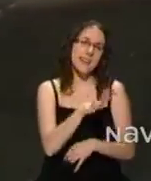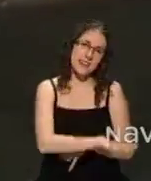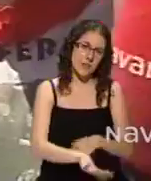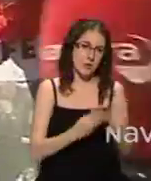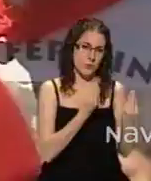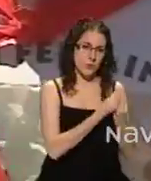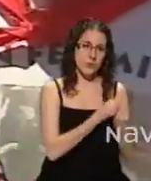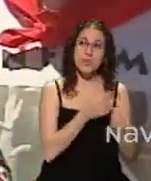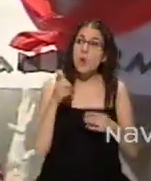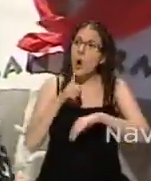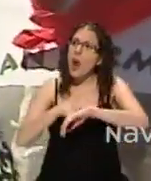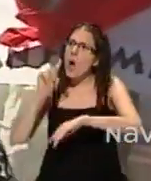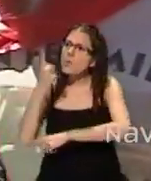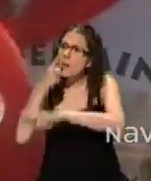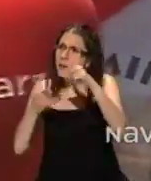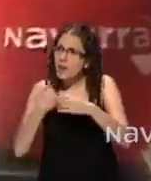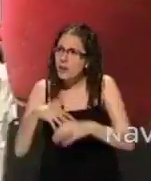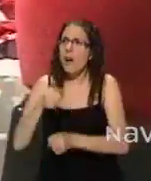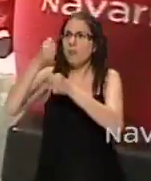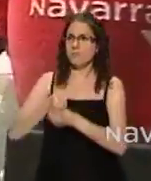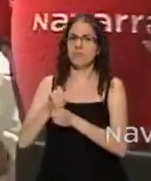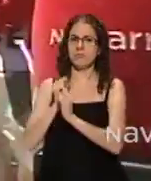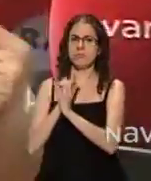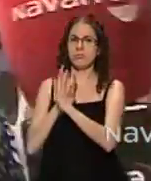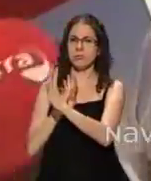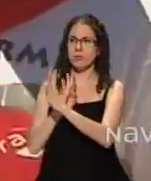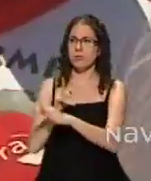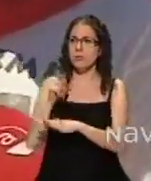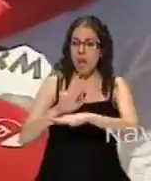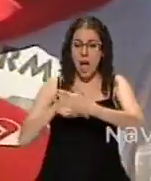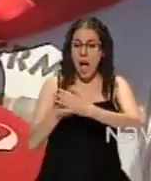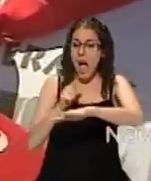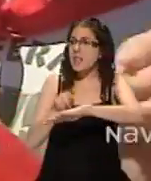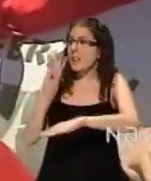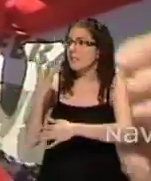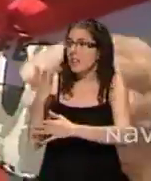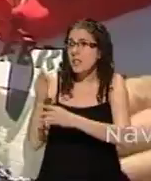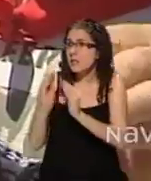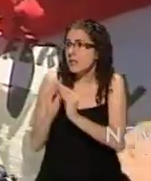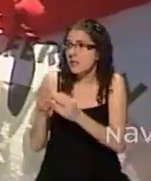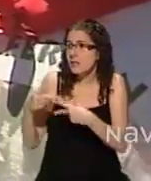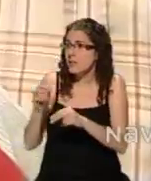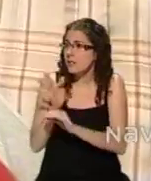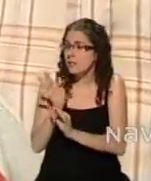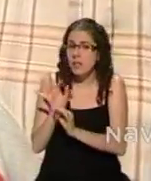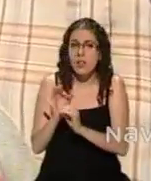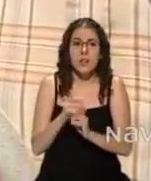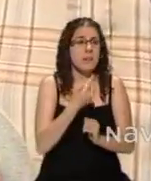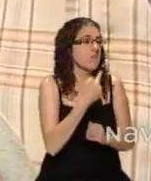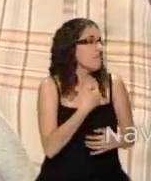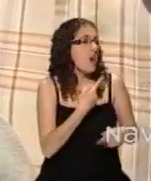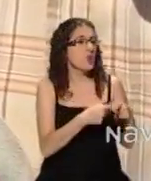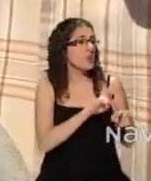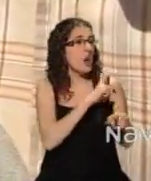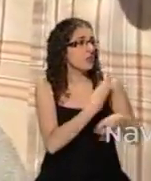una y media aquí? Sí, con los niños, ¿qué vamos a hacer? Hasta las tres por lo menos no va a estar hecho. Pero como no tengo nada que hacer, pues venga, traga. Pues me estoy aquí la hora